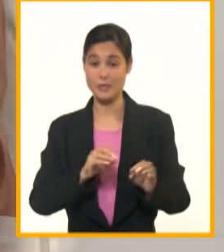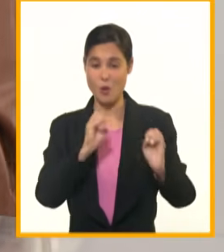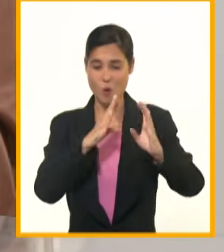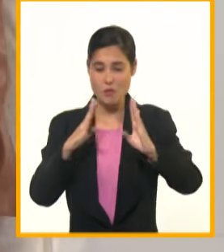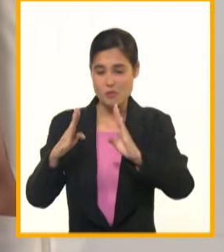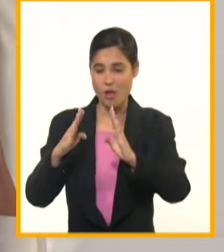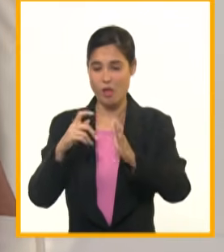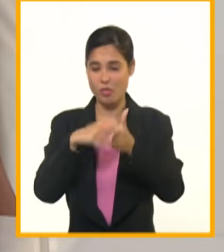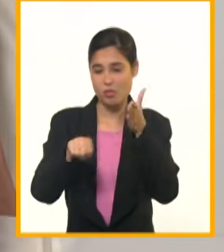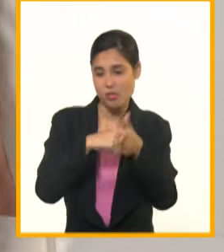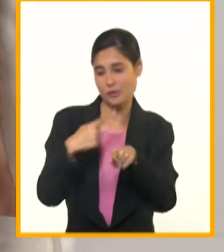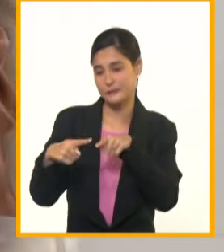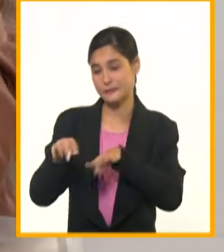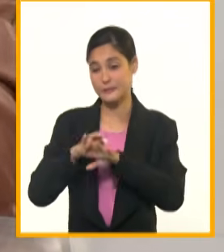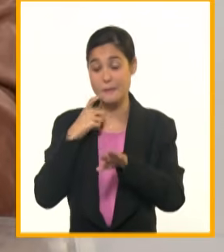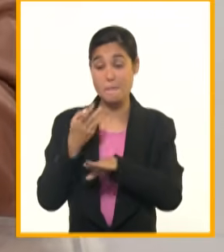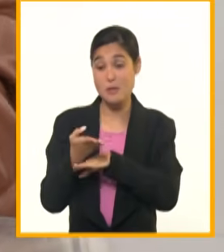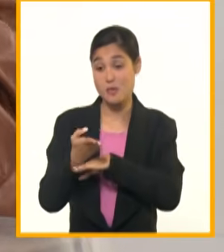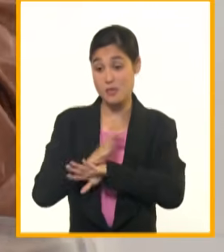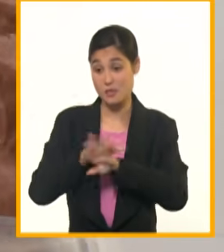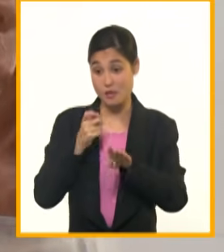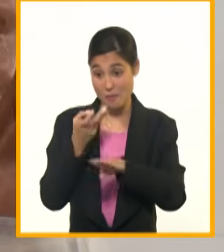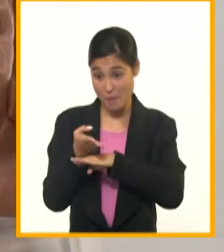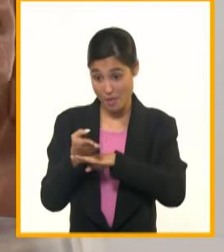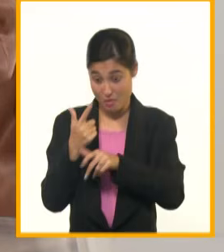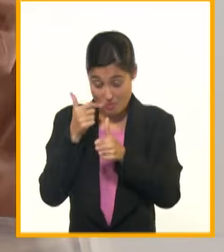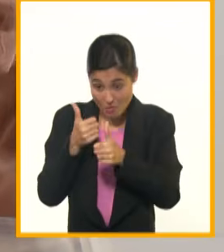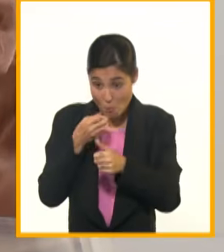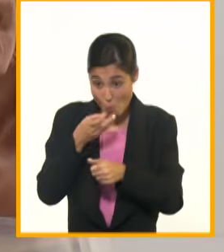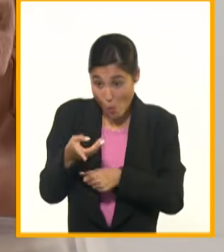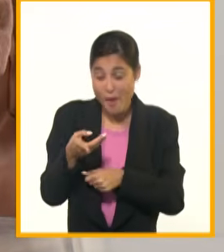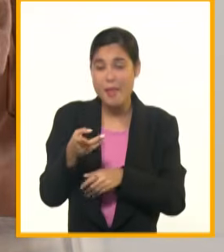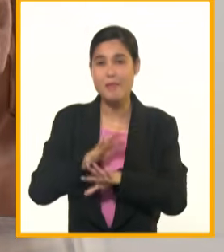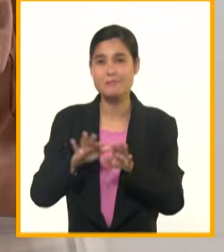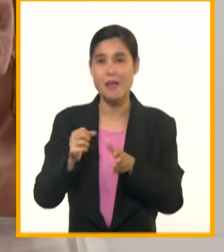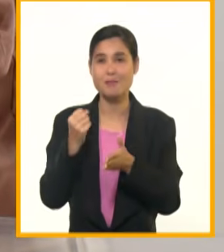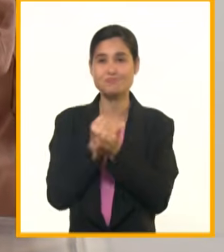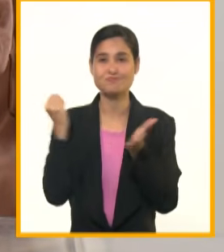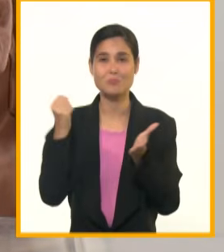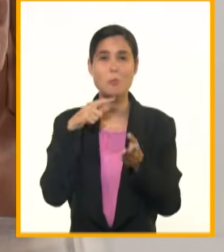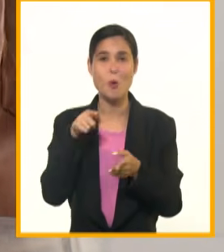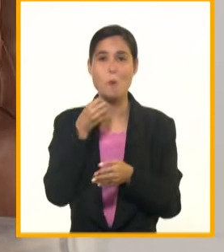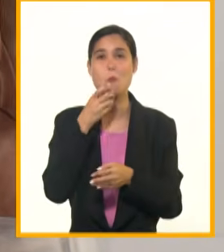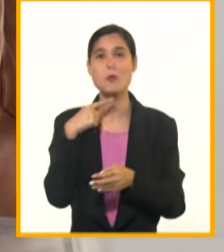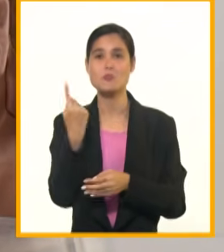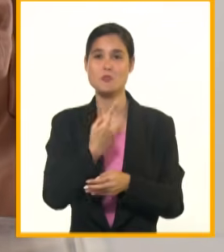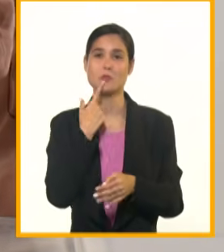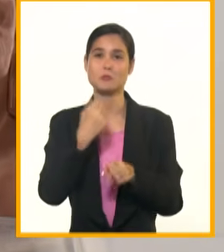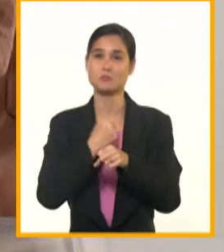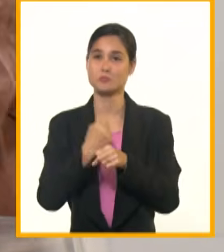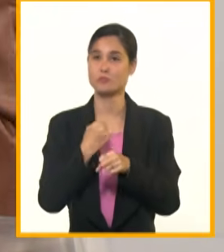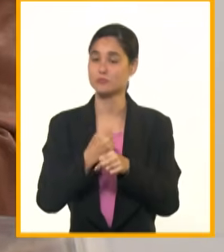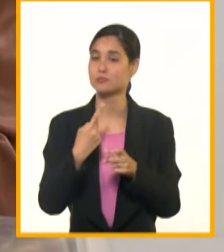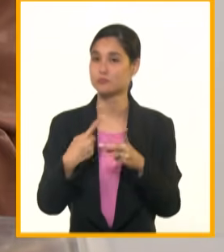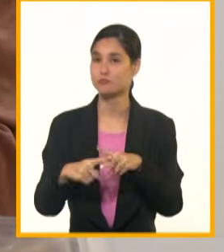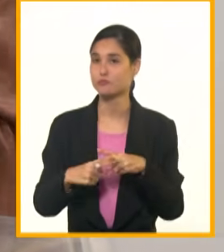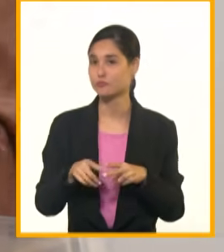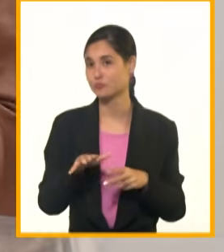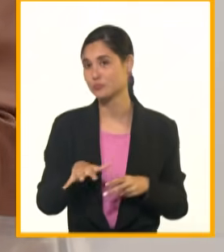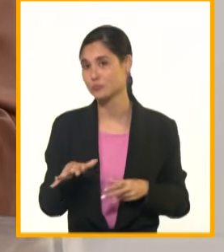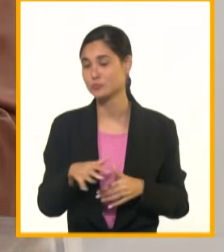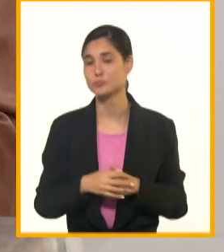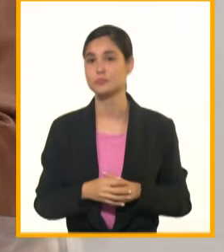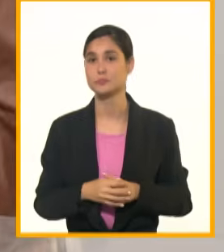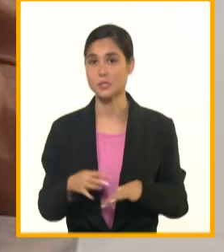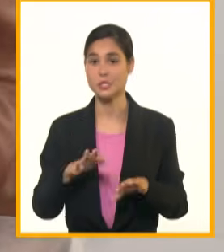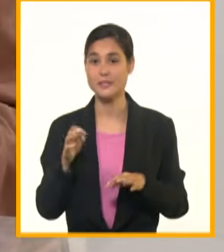porque tenemos este año solo por haber sido superavitario, por el resultado vamos a tener 128 millones más en la contribución territorial. Es decir que, y vamos a